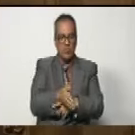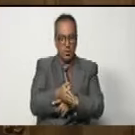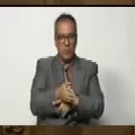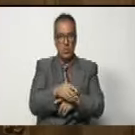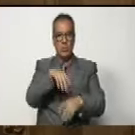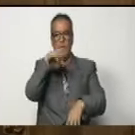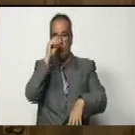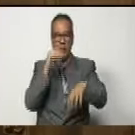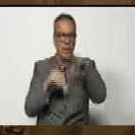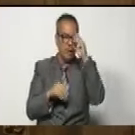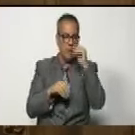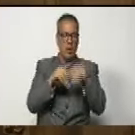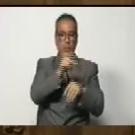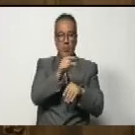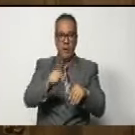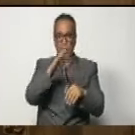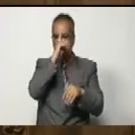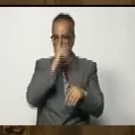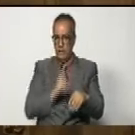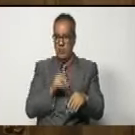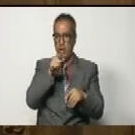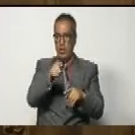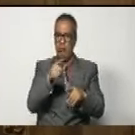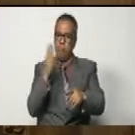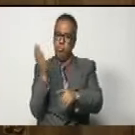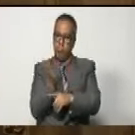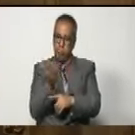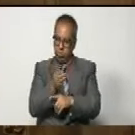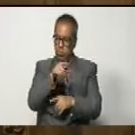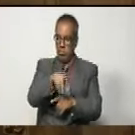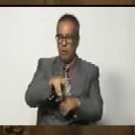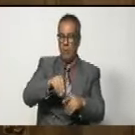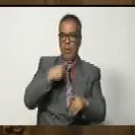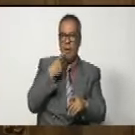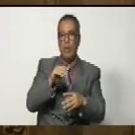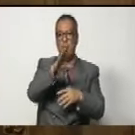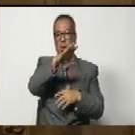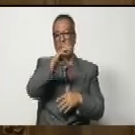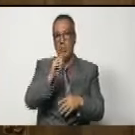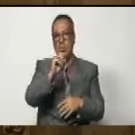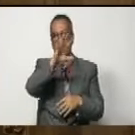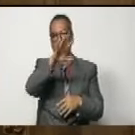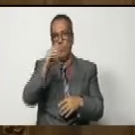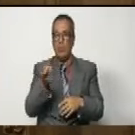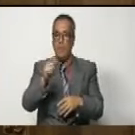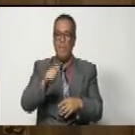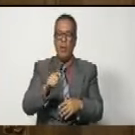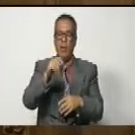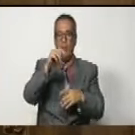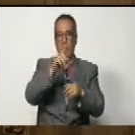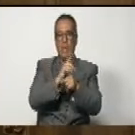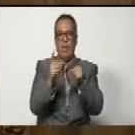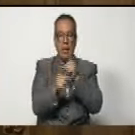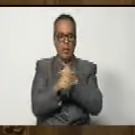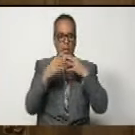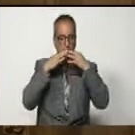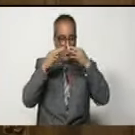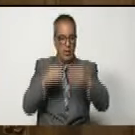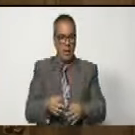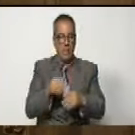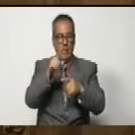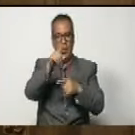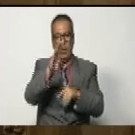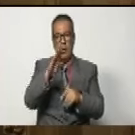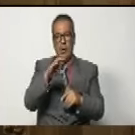formación universitaria de las personas con discapacidad serán sancionadas con multa de 550 veces el tipo de cambio oficial de la moneda de mayor